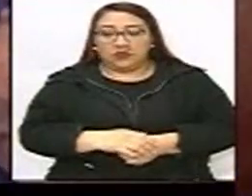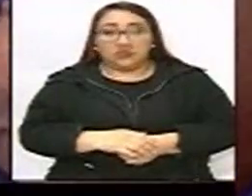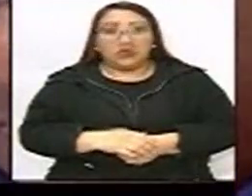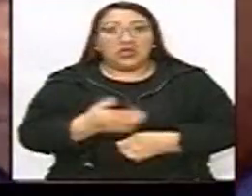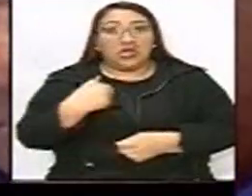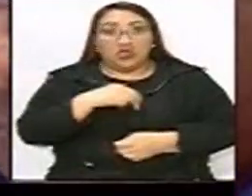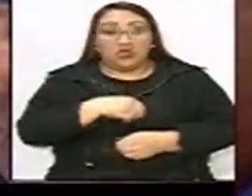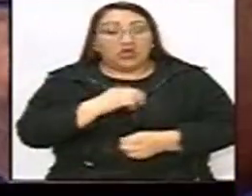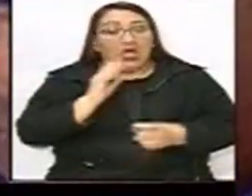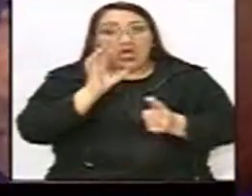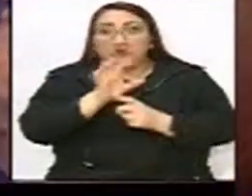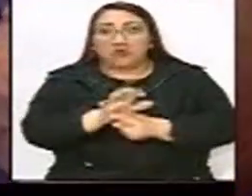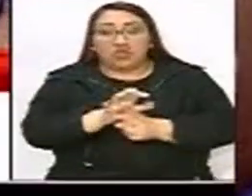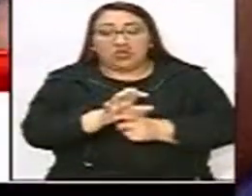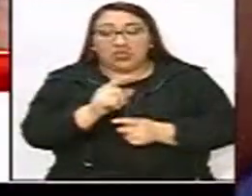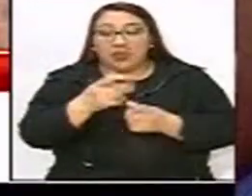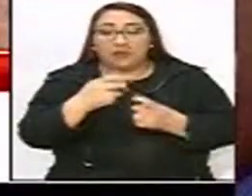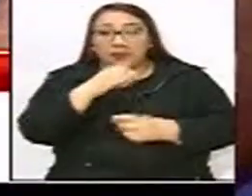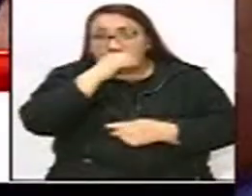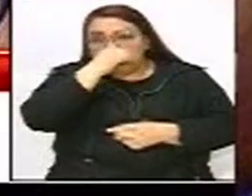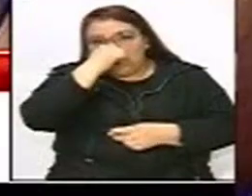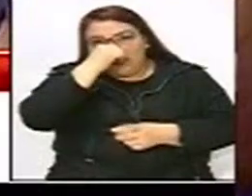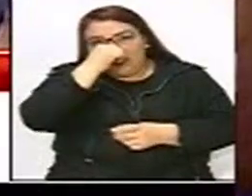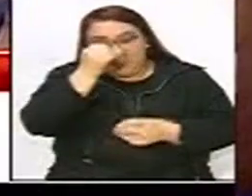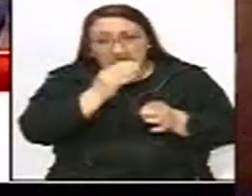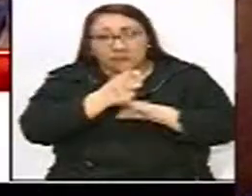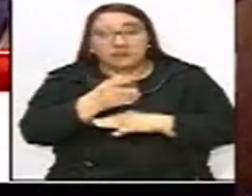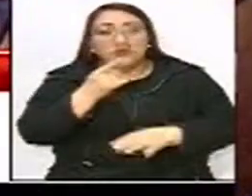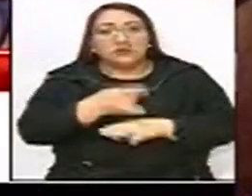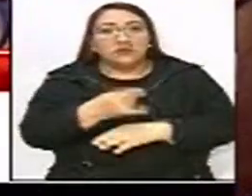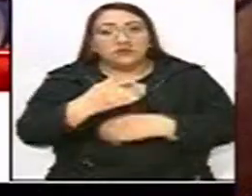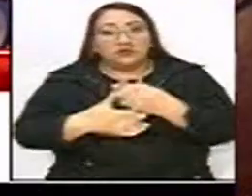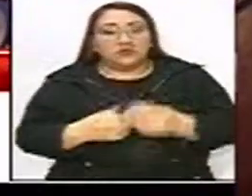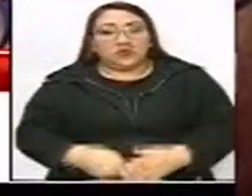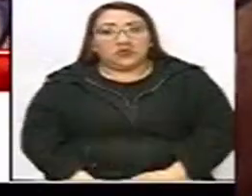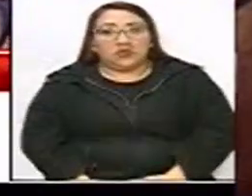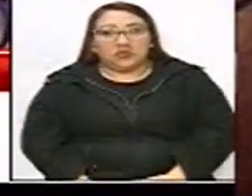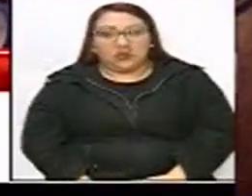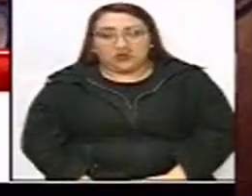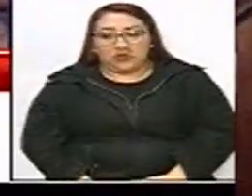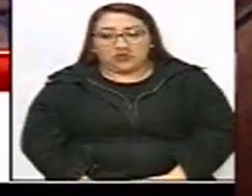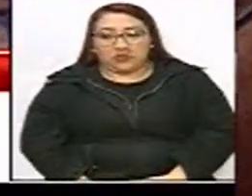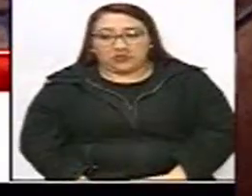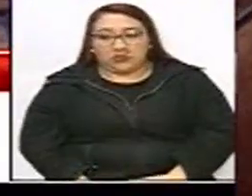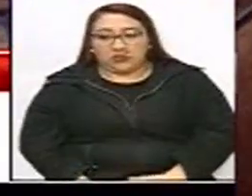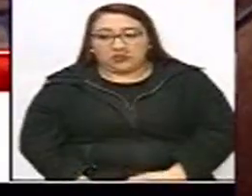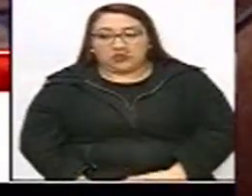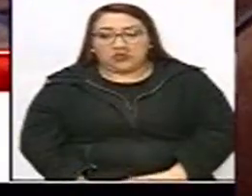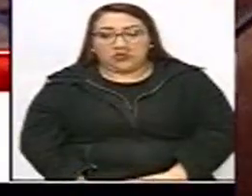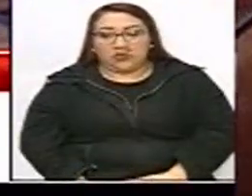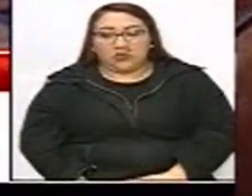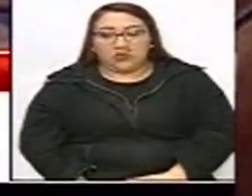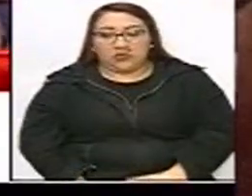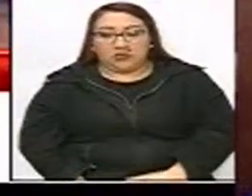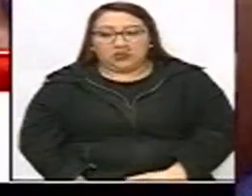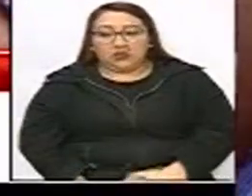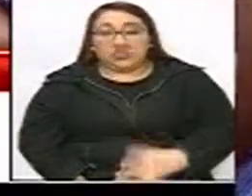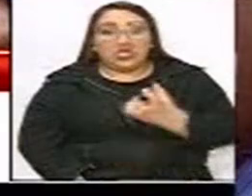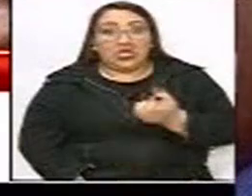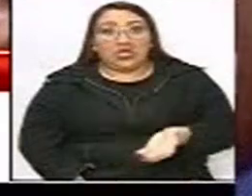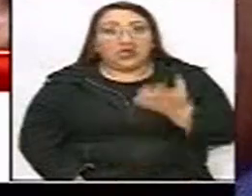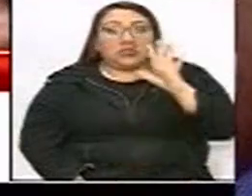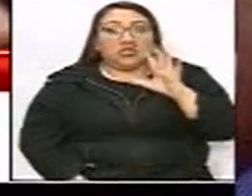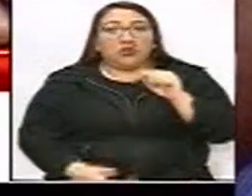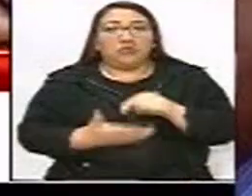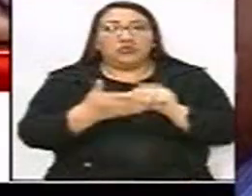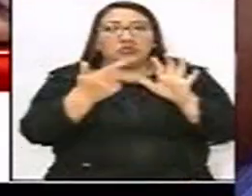unilateral y arbitrariamente la empresa ha ido en contra de este proceso arbitral y ha decidido incrementar el peaje a 5 soles 70 en